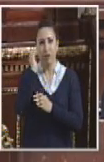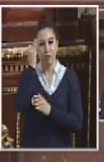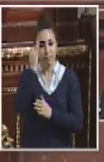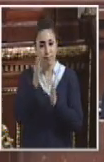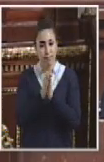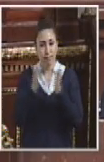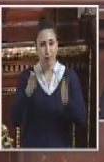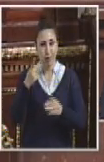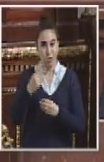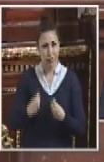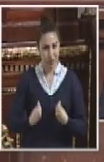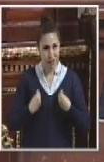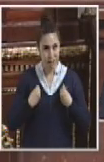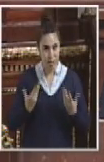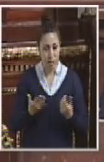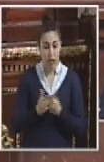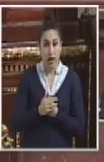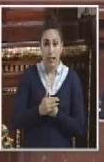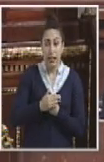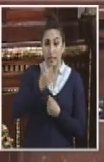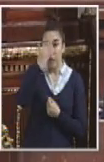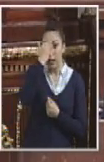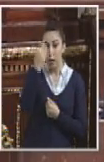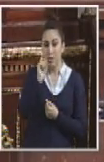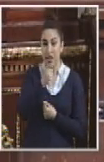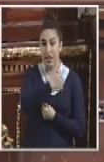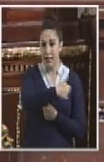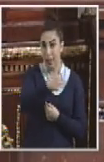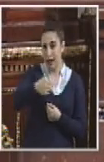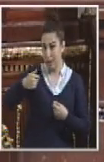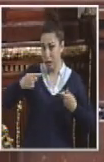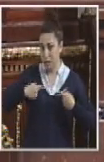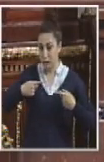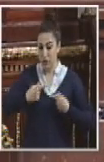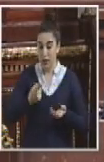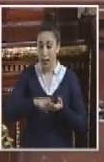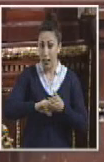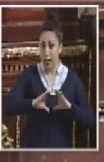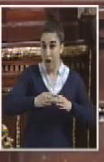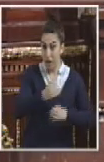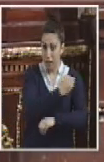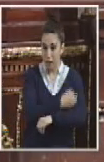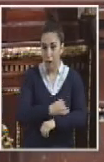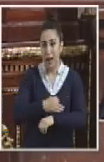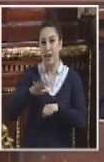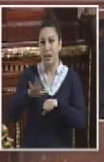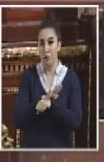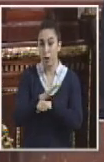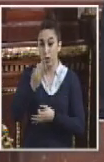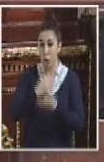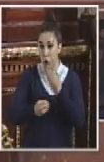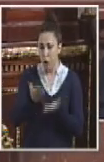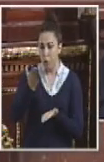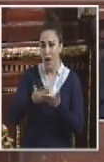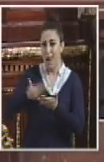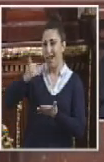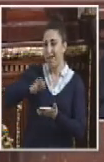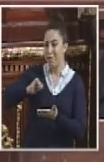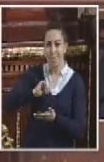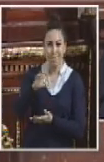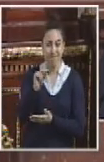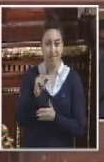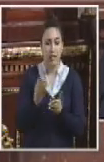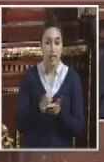actualidad, observamos que los roles familiares han experimentado grandes cambios en comparación con otras décadas, pues anteriormente